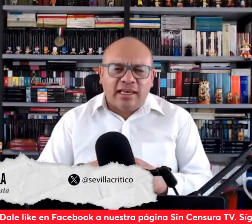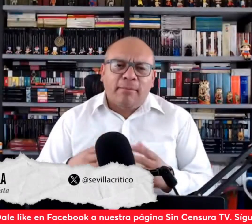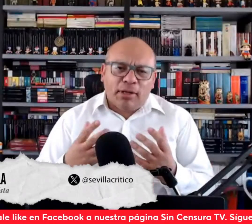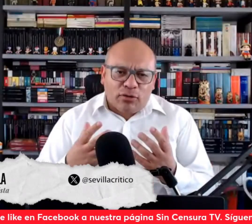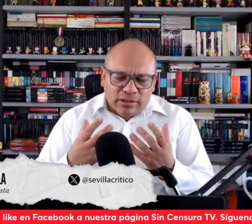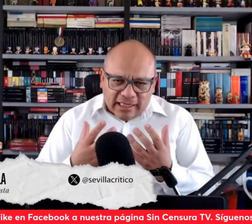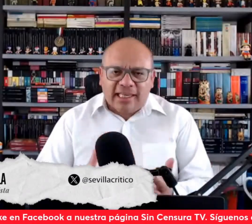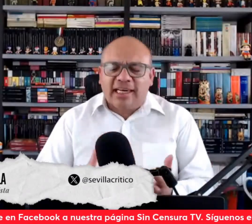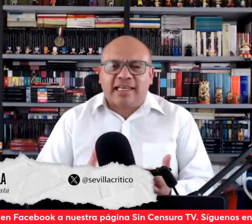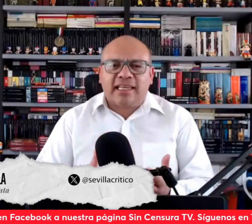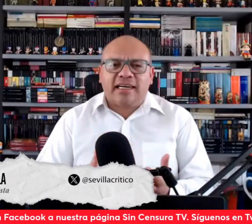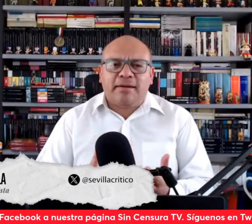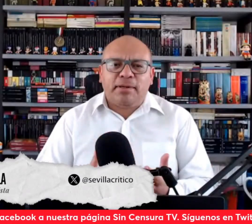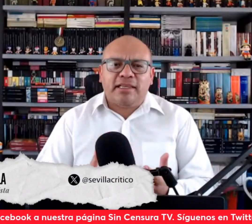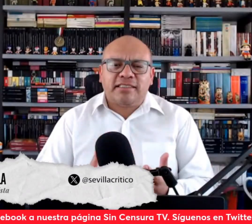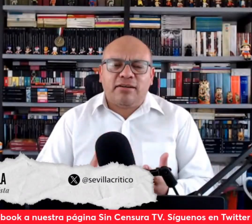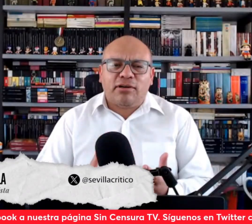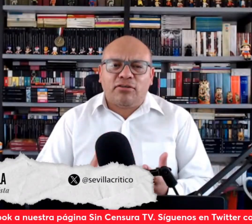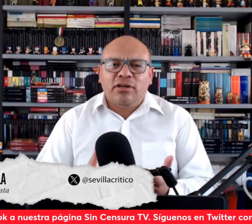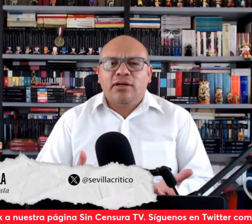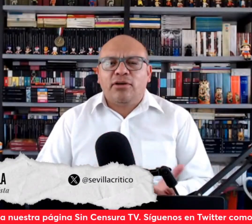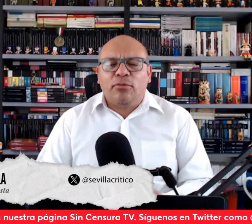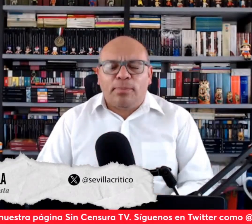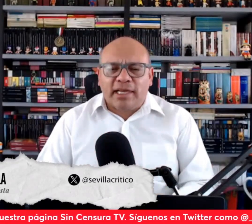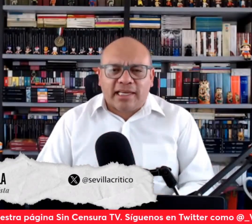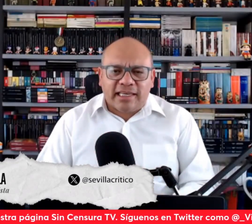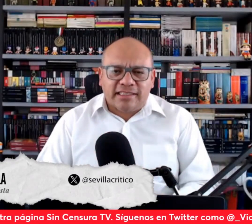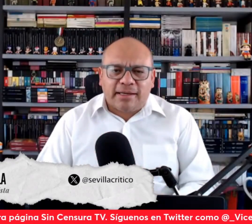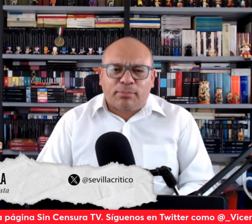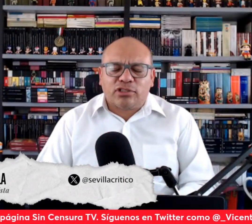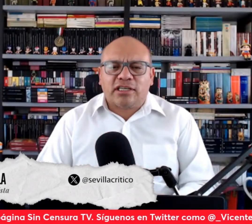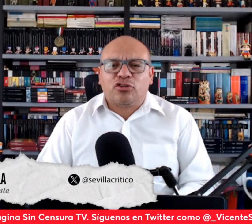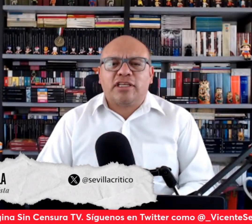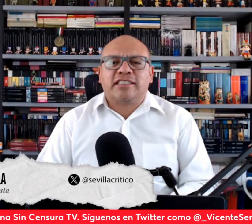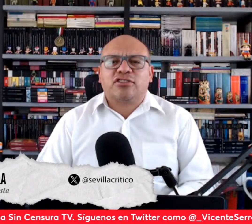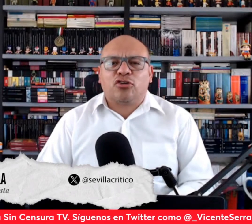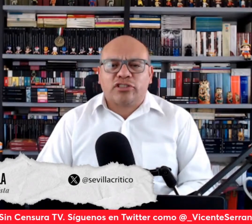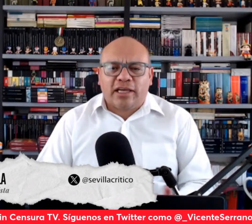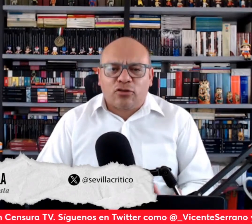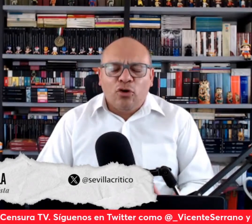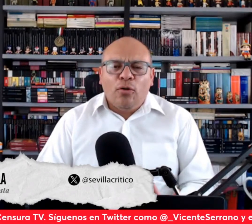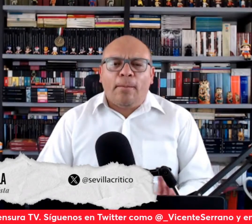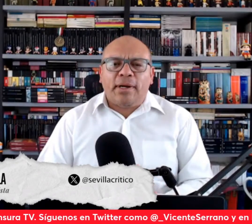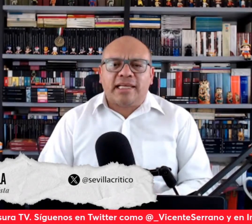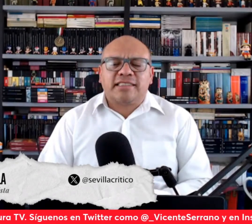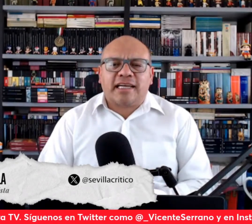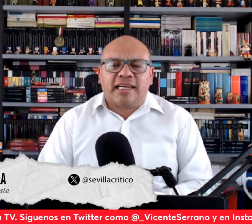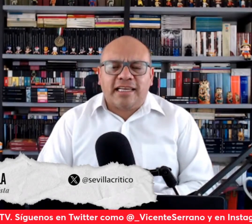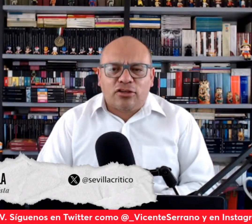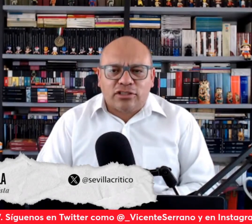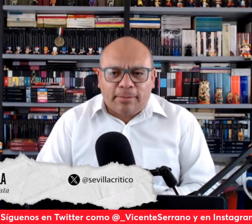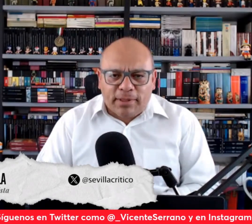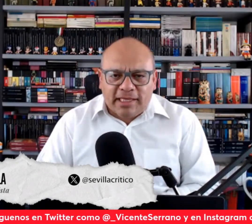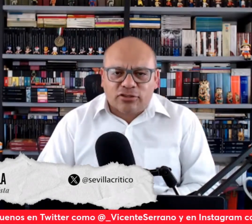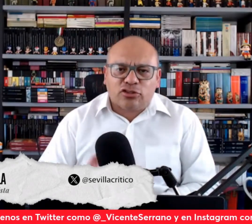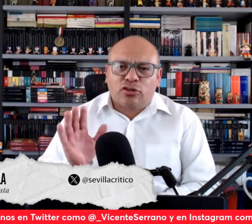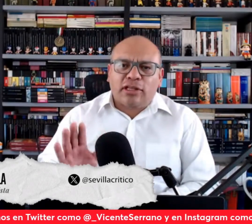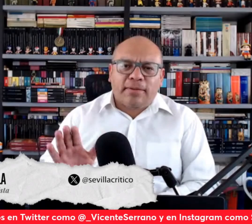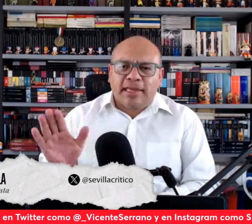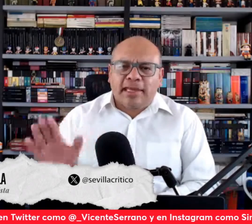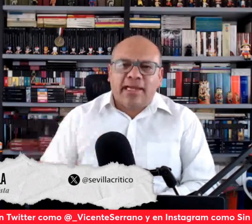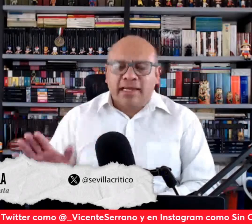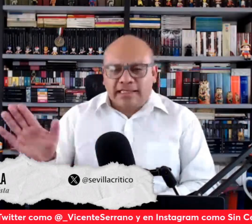dónde ir, pero se quiere quedar en el PRI, desde luego. Bueno, un PRI que ya está, por cierto, destrozado, un PRI que está cayéndose a